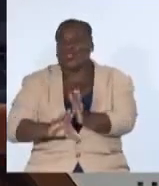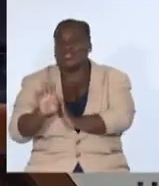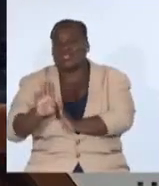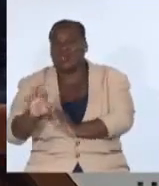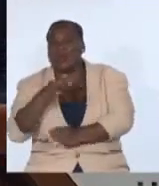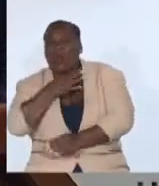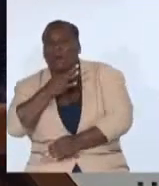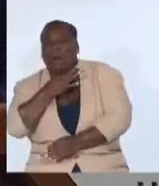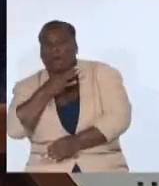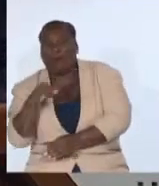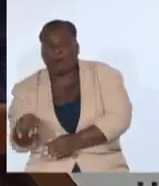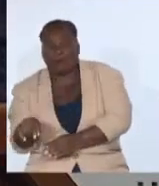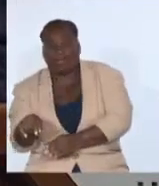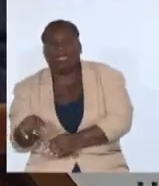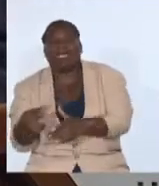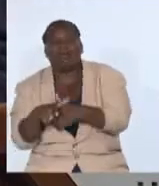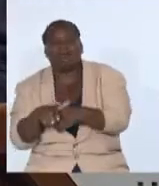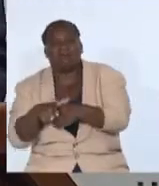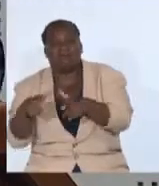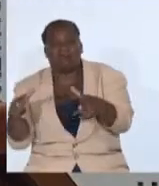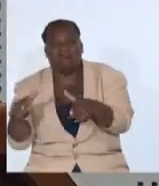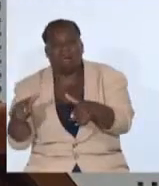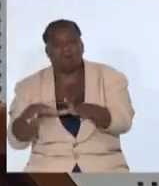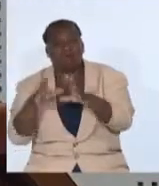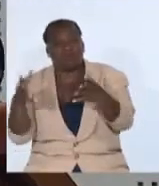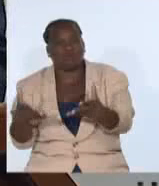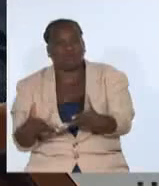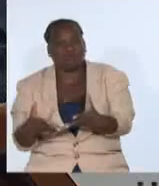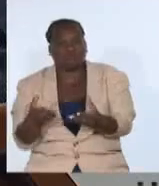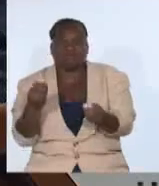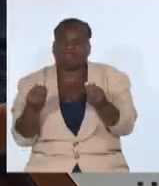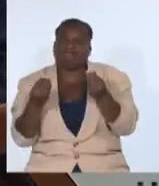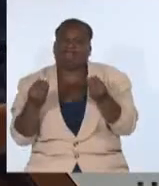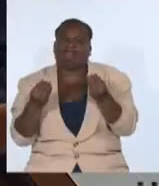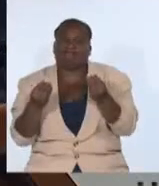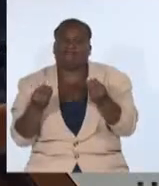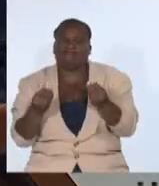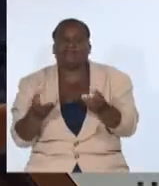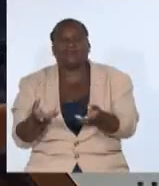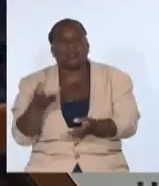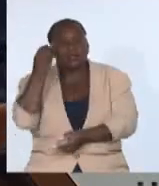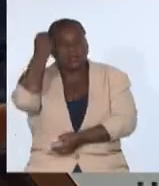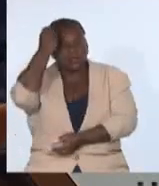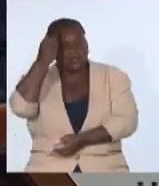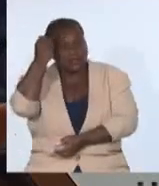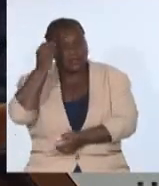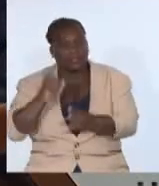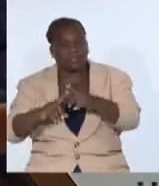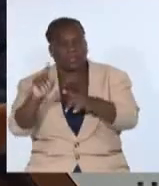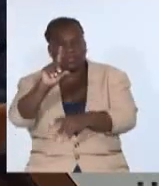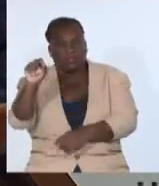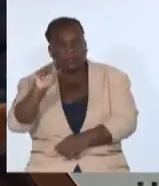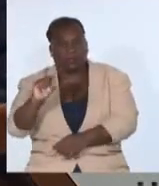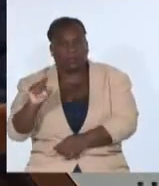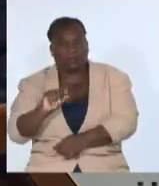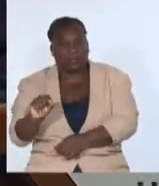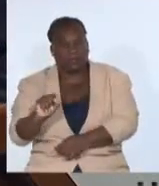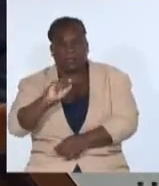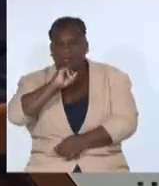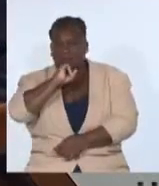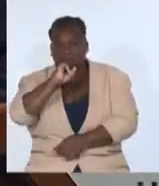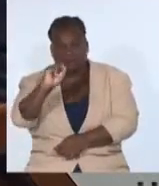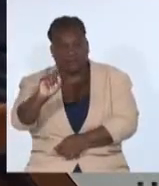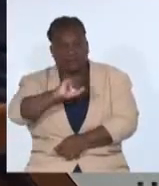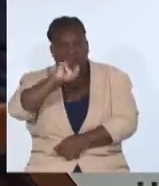a una parte mayoritaria de la humanidad sin atender esos temas no se podrá alcanzar